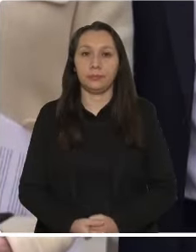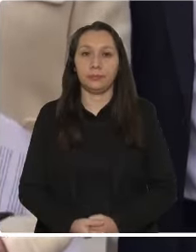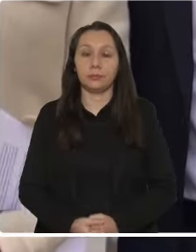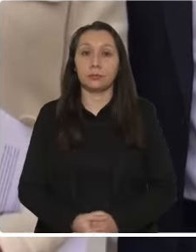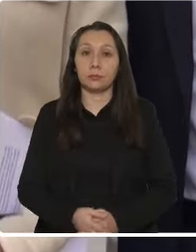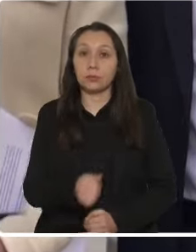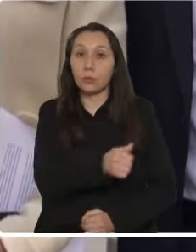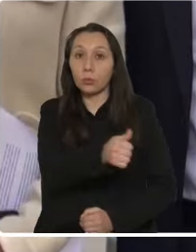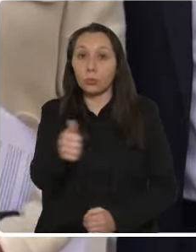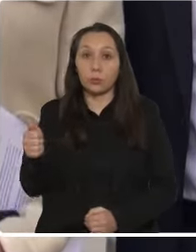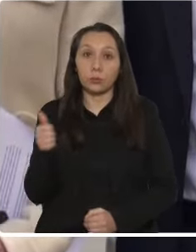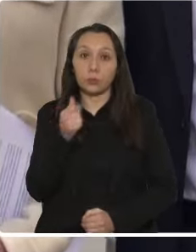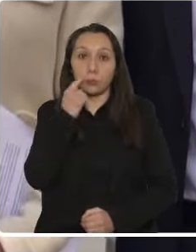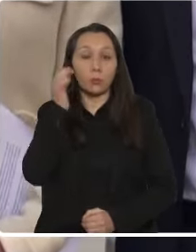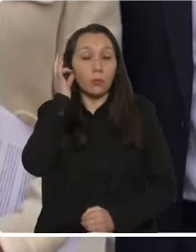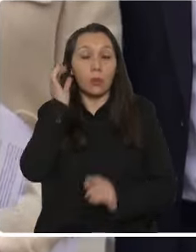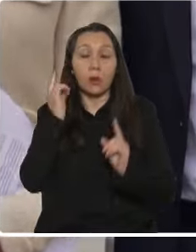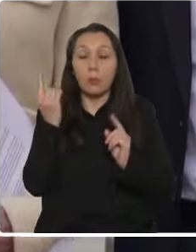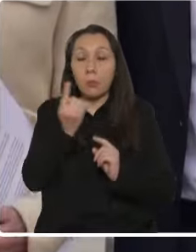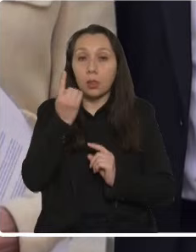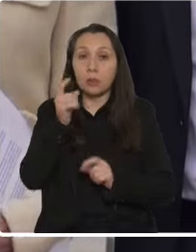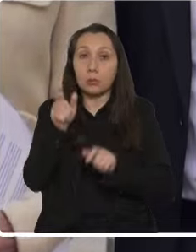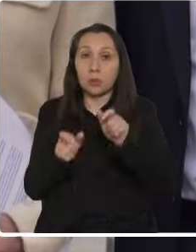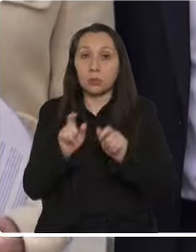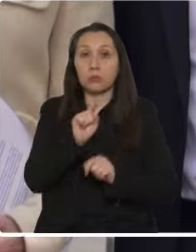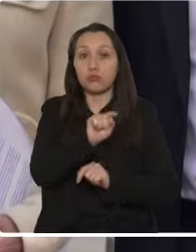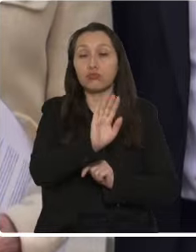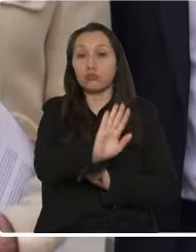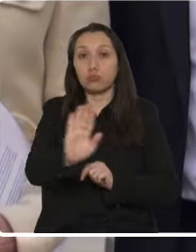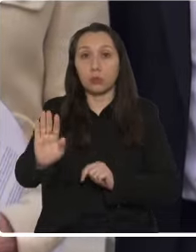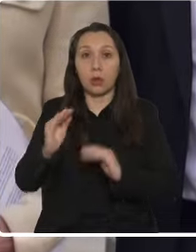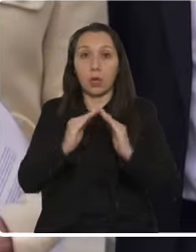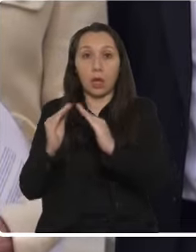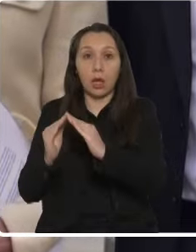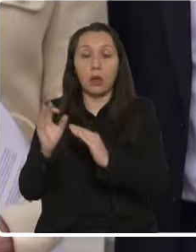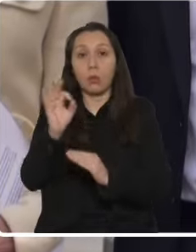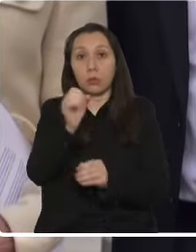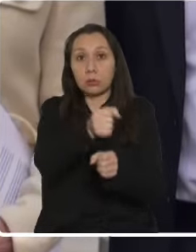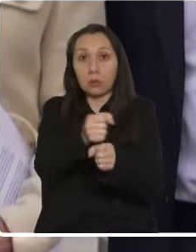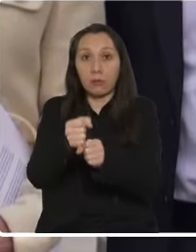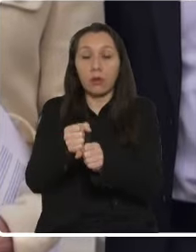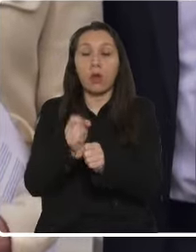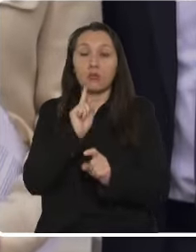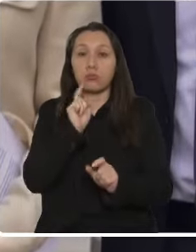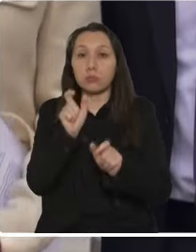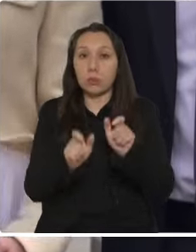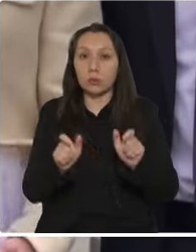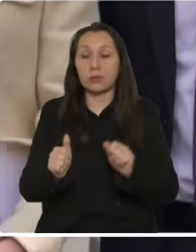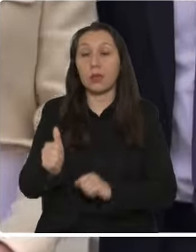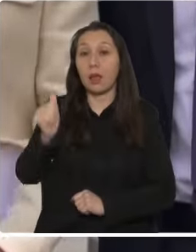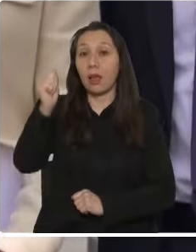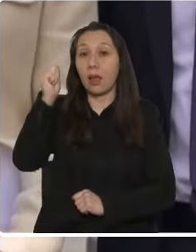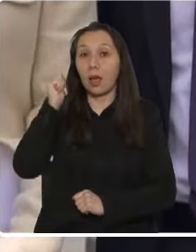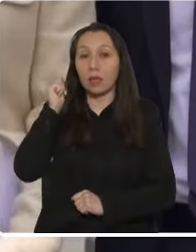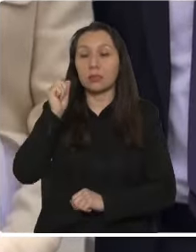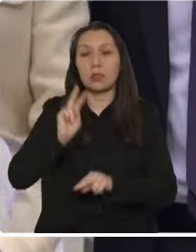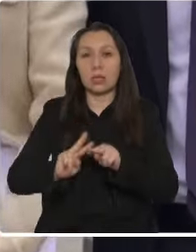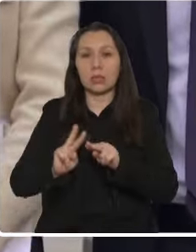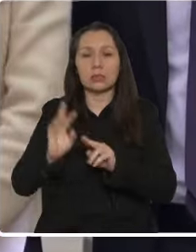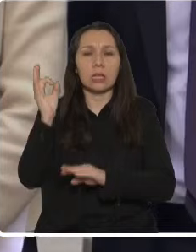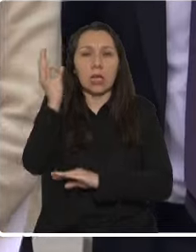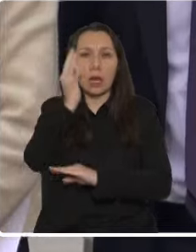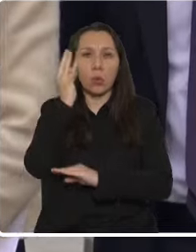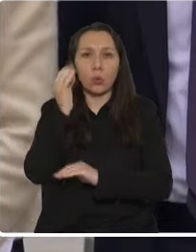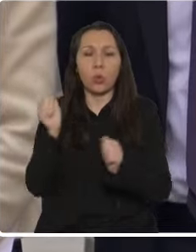a todos y a todas, en particular a quienes están en sus casas, en el trabajo. El día de ayer se realizó una